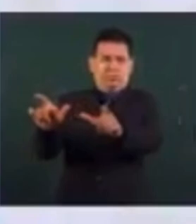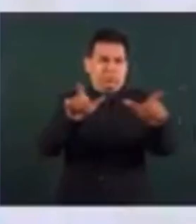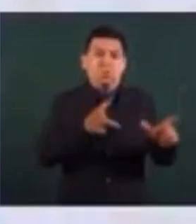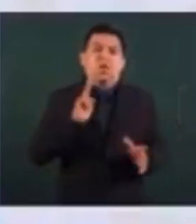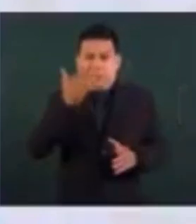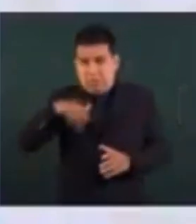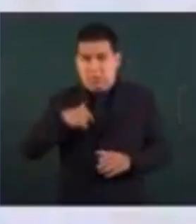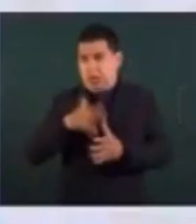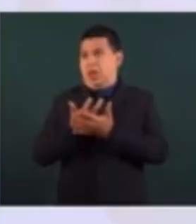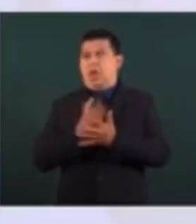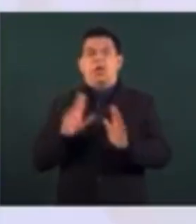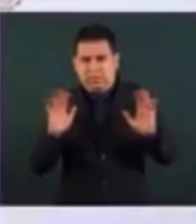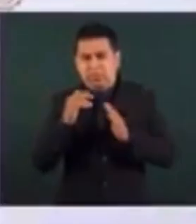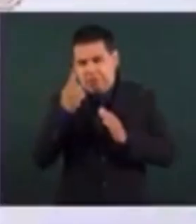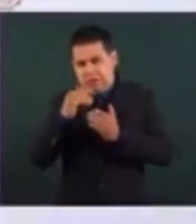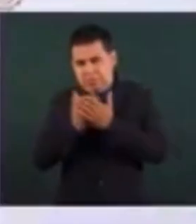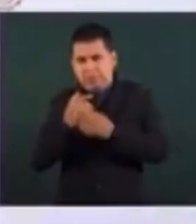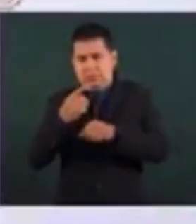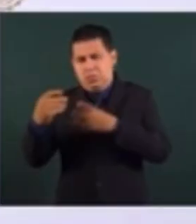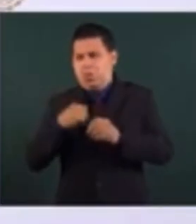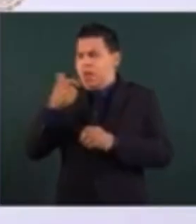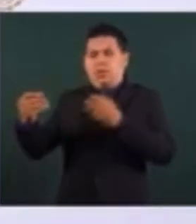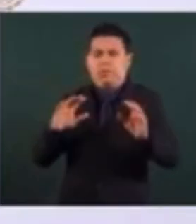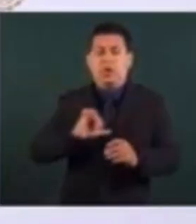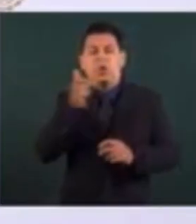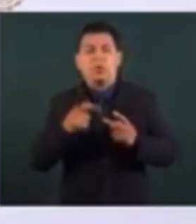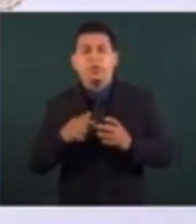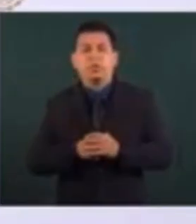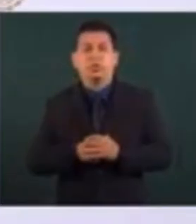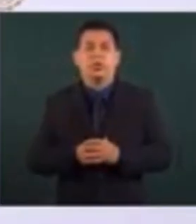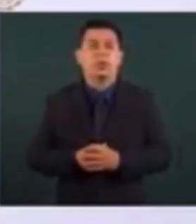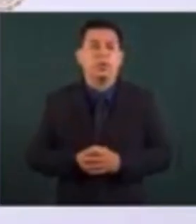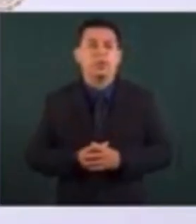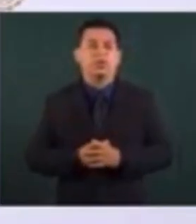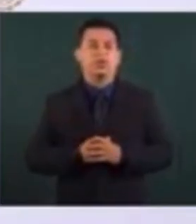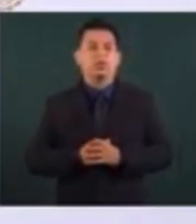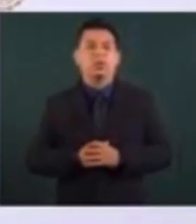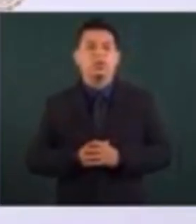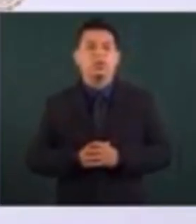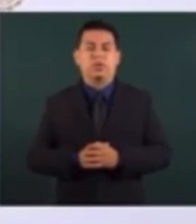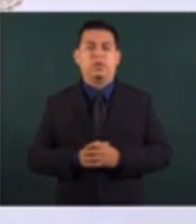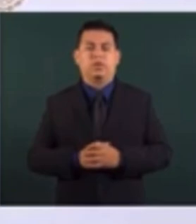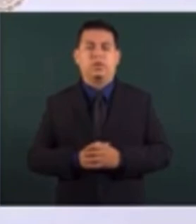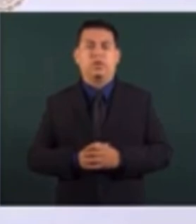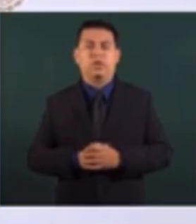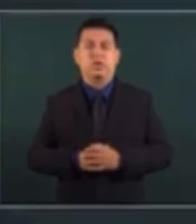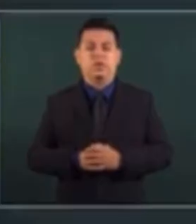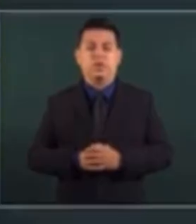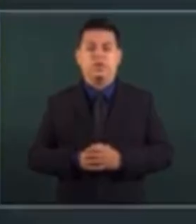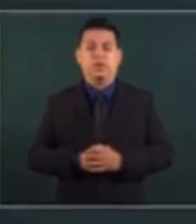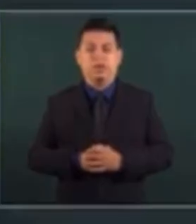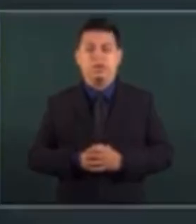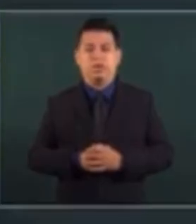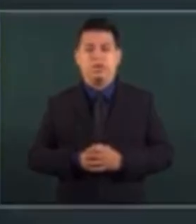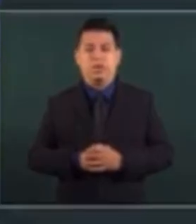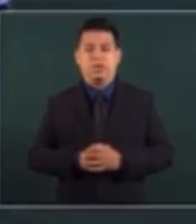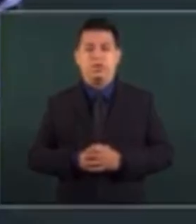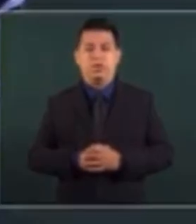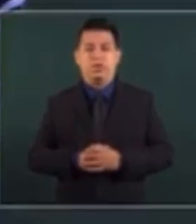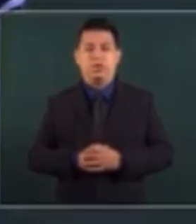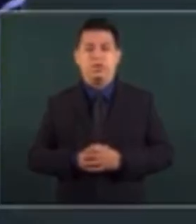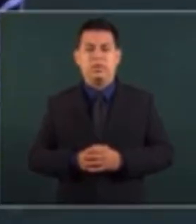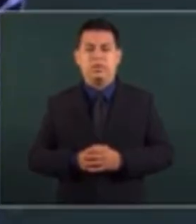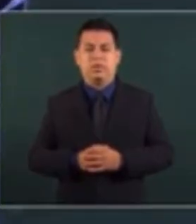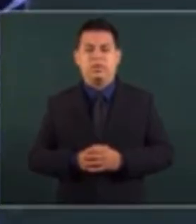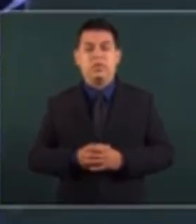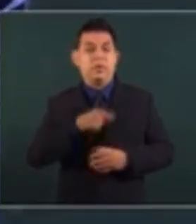trabajar como muchos mexicanos. Lo otro es que desde el principio me pareció que iba a significar un acto